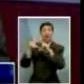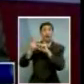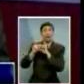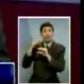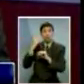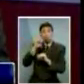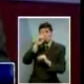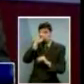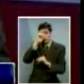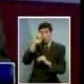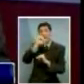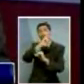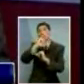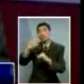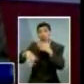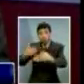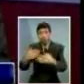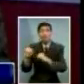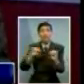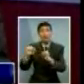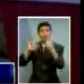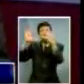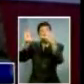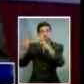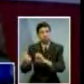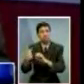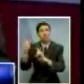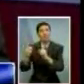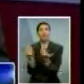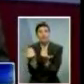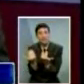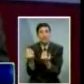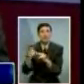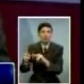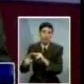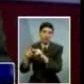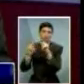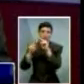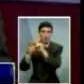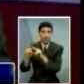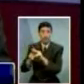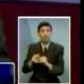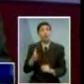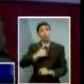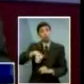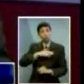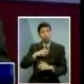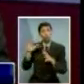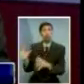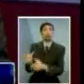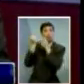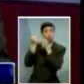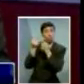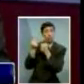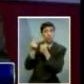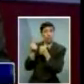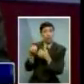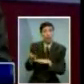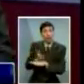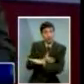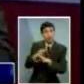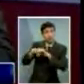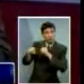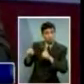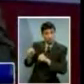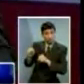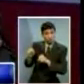que se derrumbó en la práctica con el terremoto, claro, que hacía necesaria su reparación. Nosotros tomamos ese mandato,